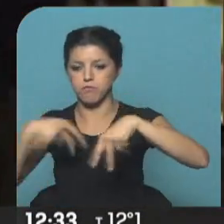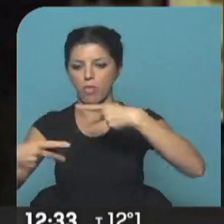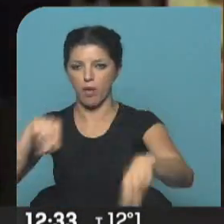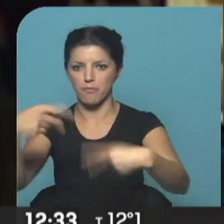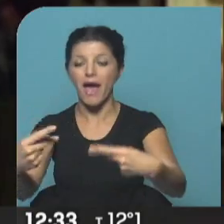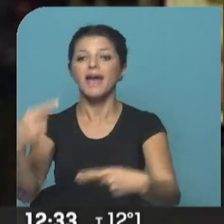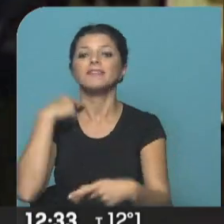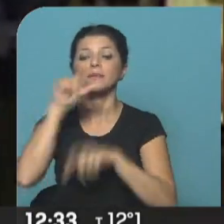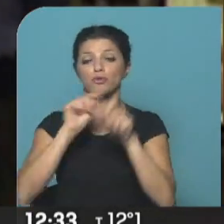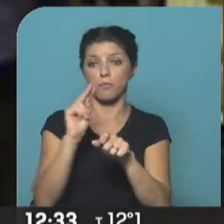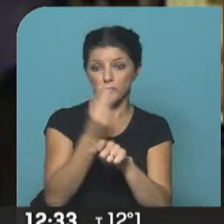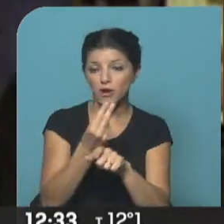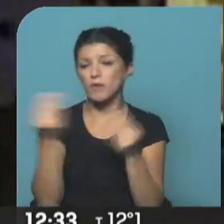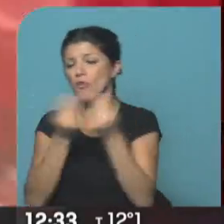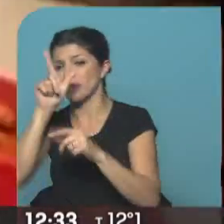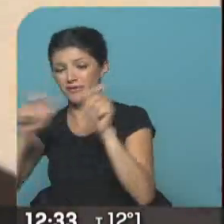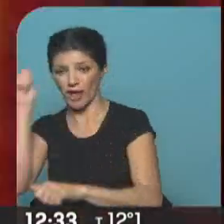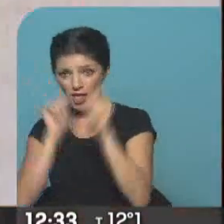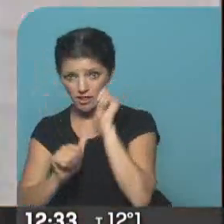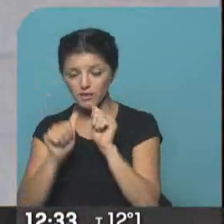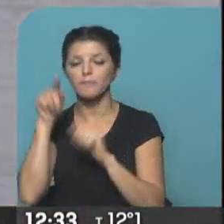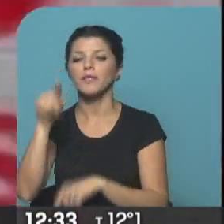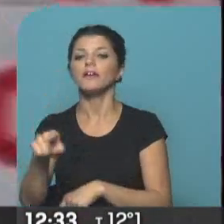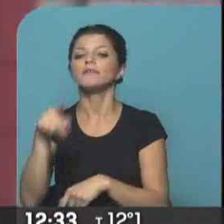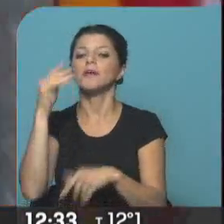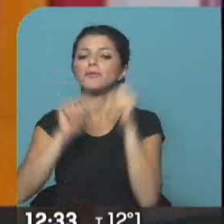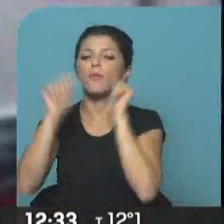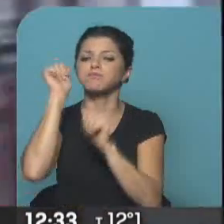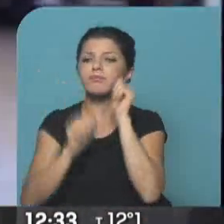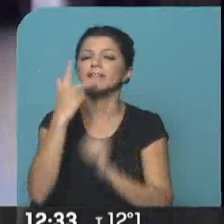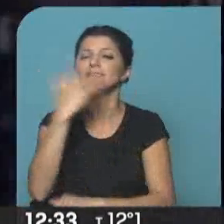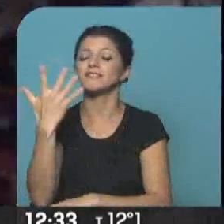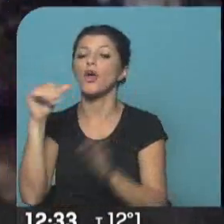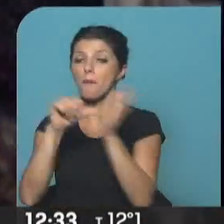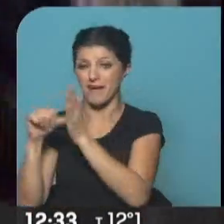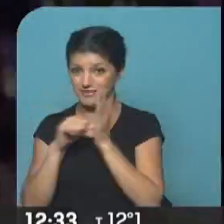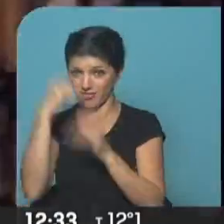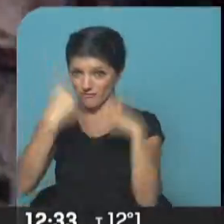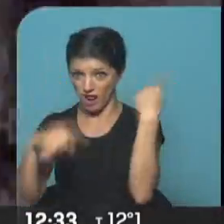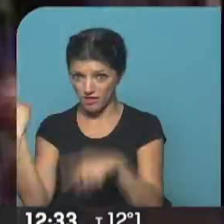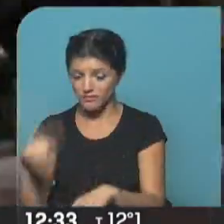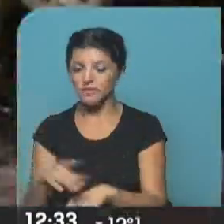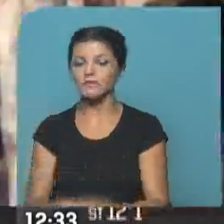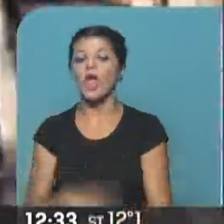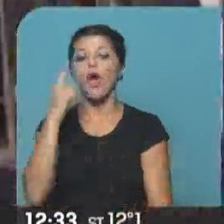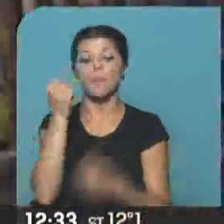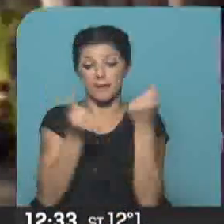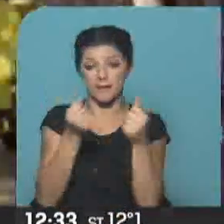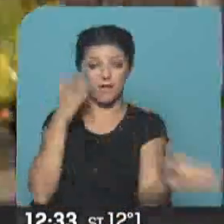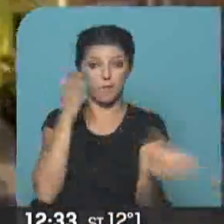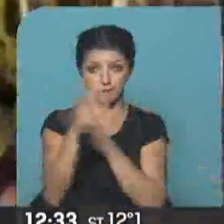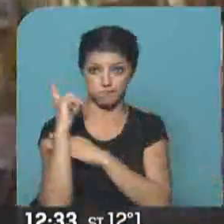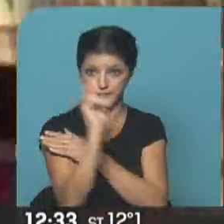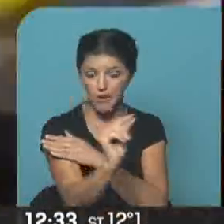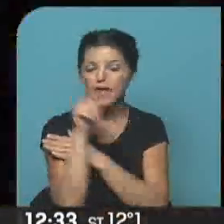muertos y cientos de heridos. Las víctimas son de 35 nacionalidades diferentes. El conductor huyó y el ataque